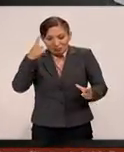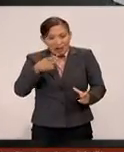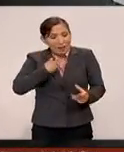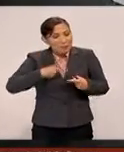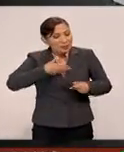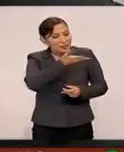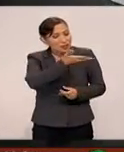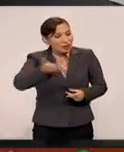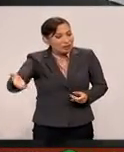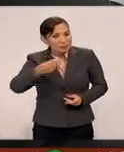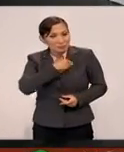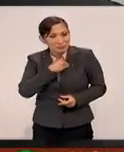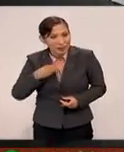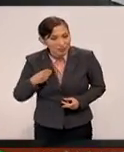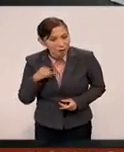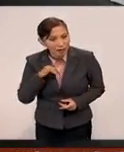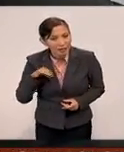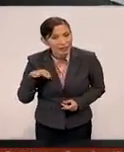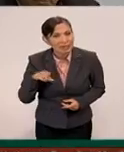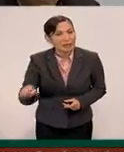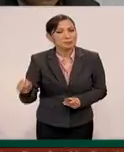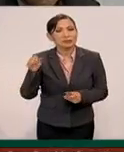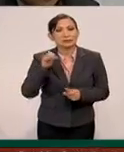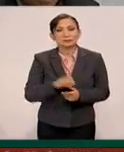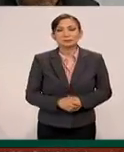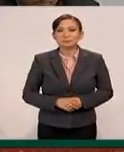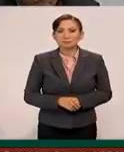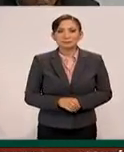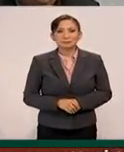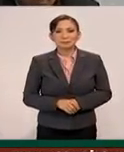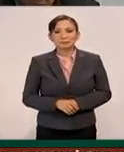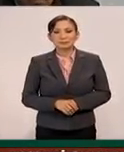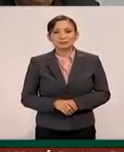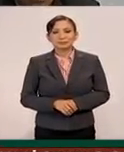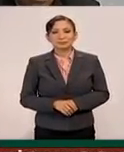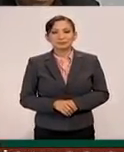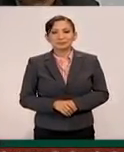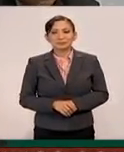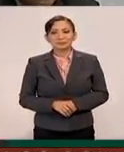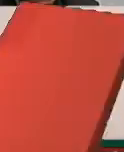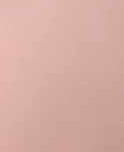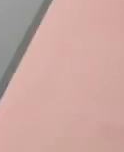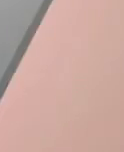los derechohabientes del Instituto Mexicano del Seguro Social.